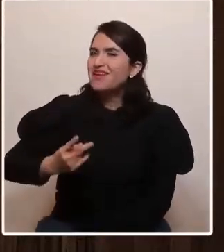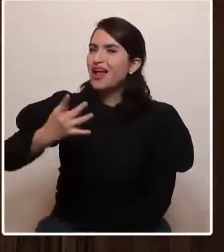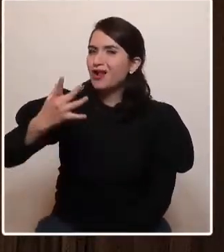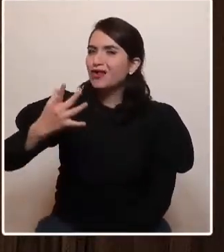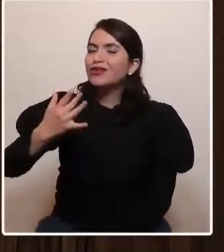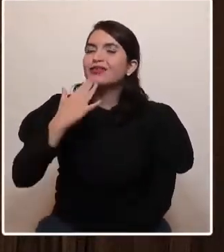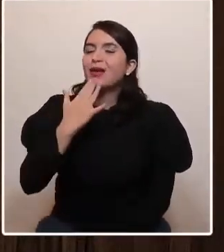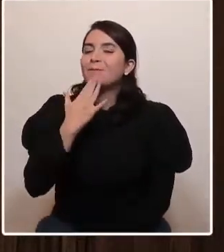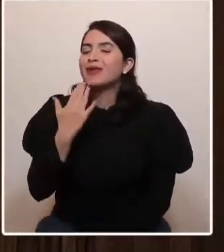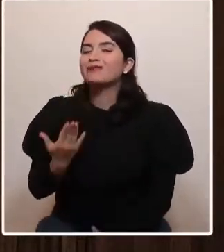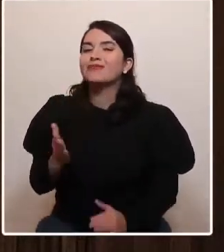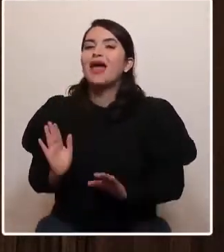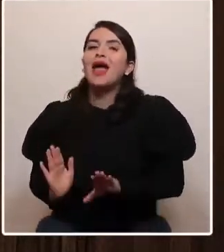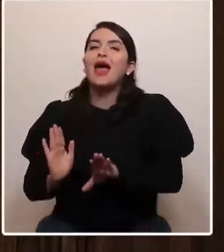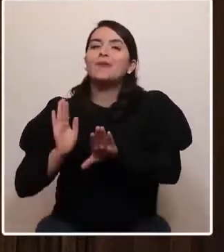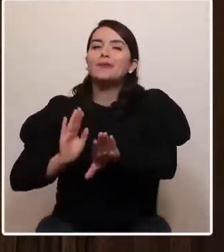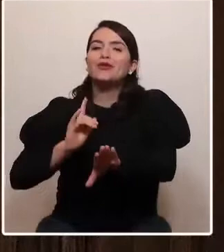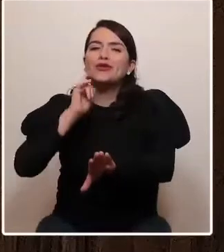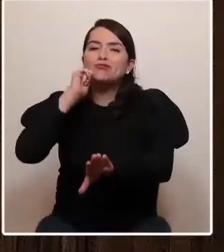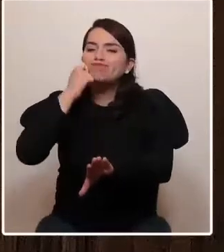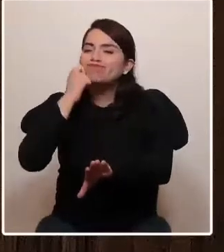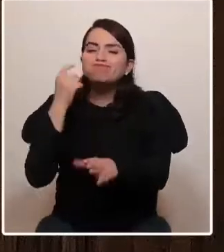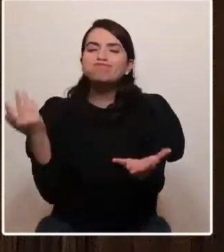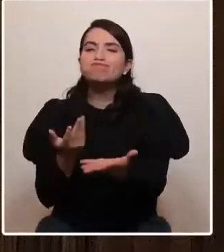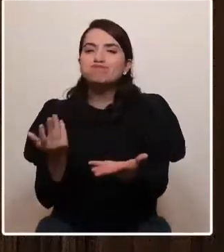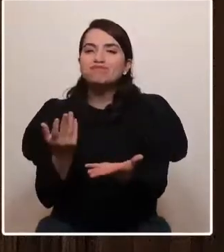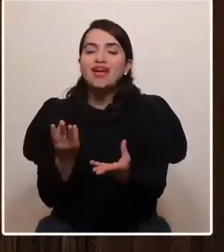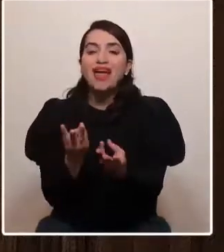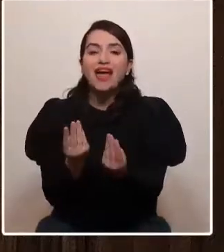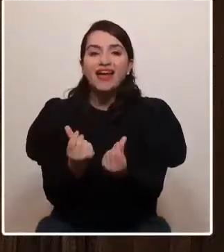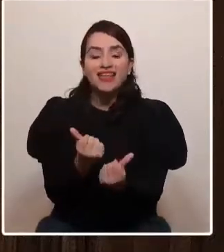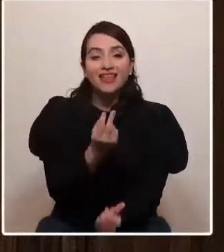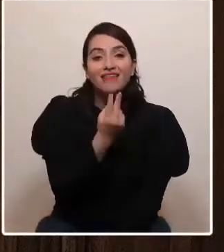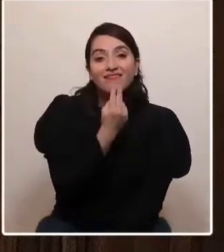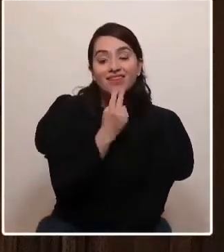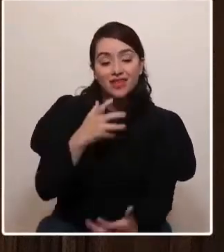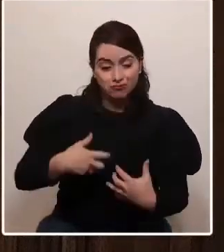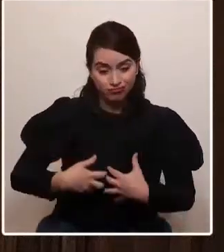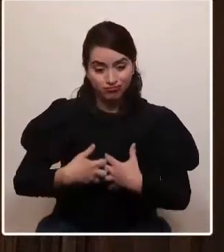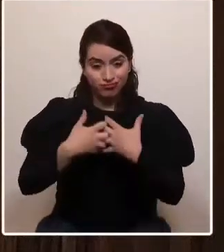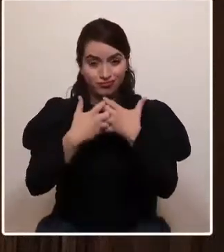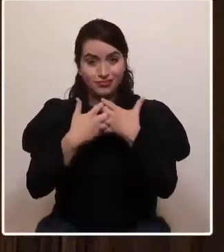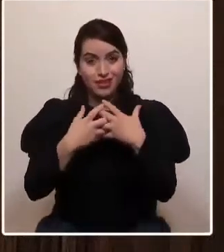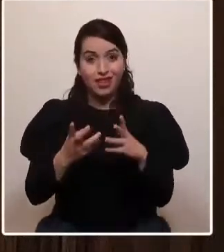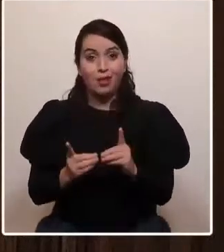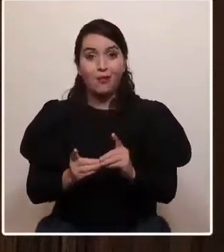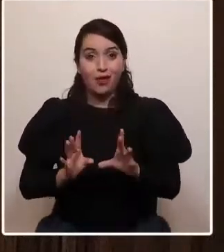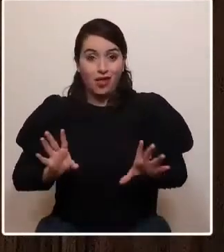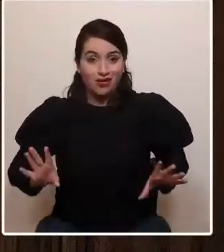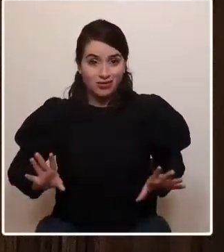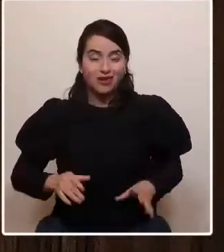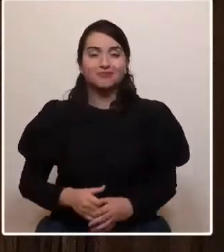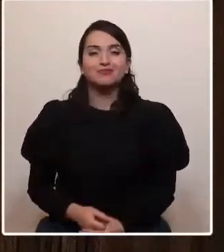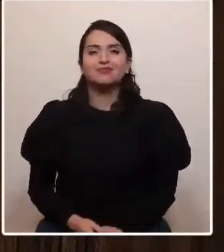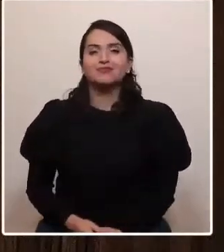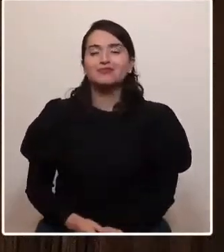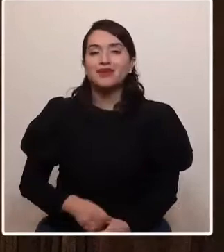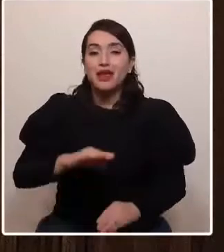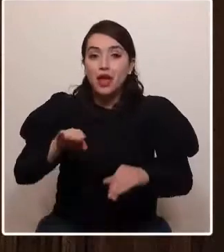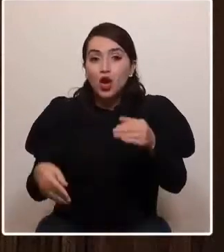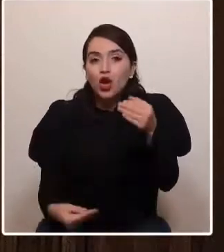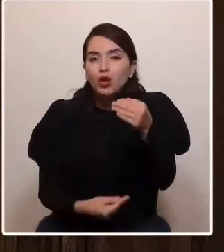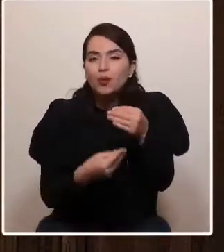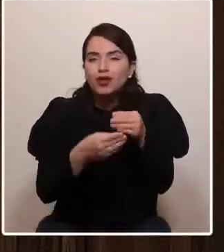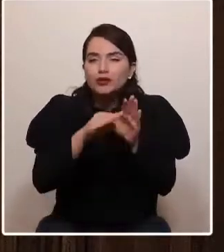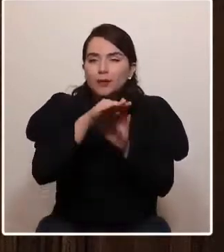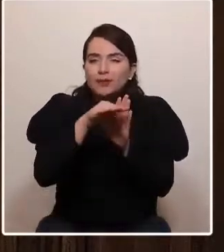inmensa contribución que significaría para la calidad de vida y el fortalecimiento de la democracia la incorporación de